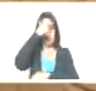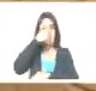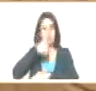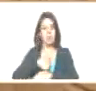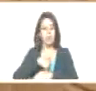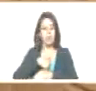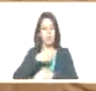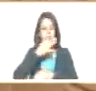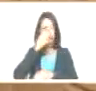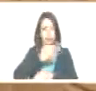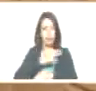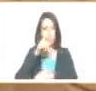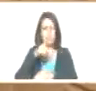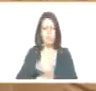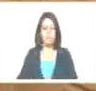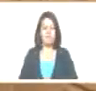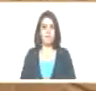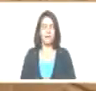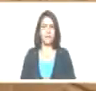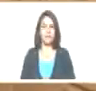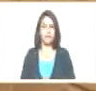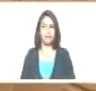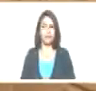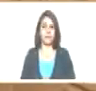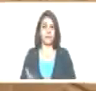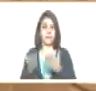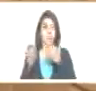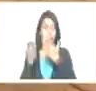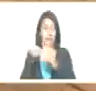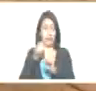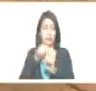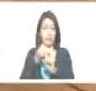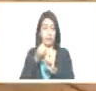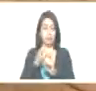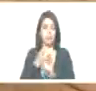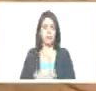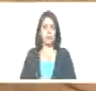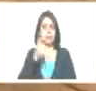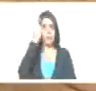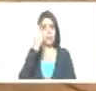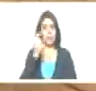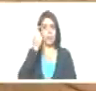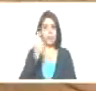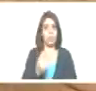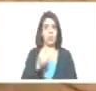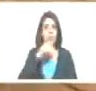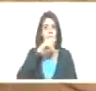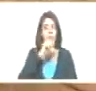tienen. Voy a dejar en el derecho de palabra al diputado Ali Alejandro Primera.